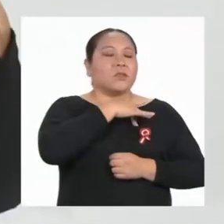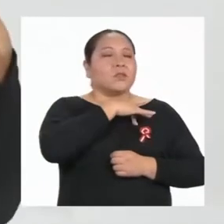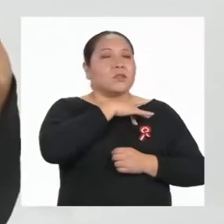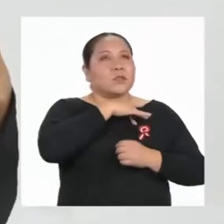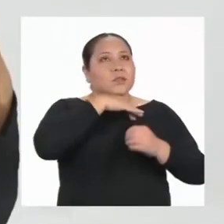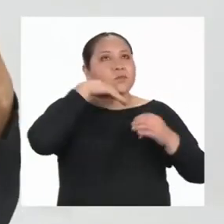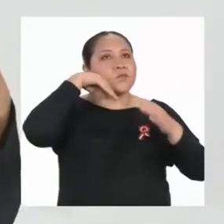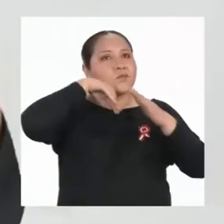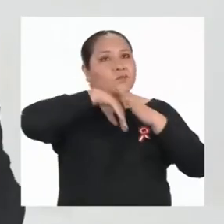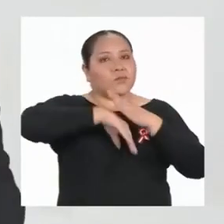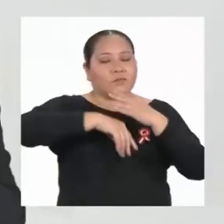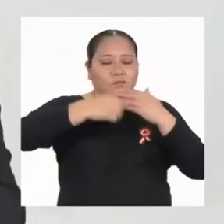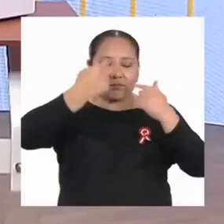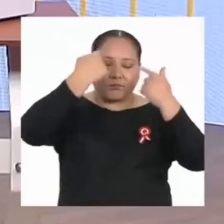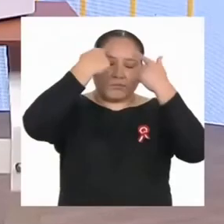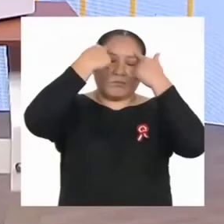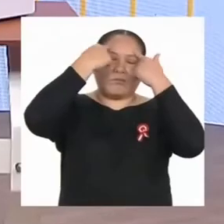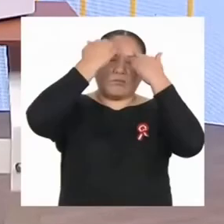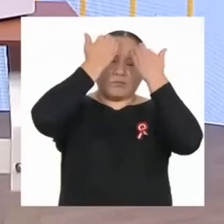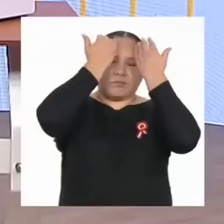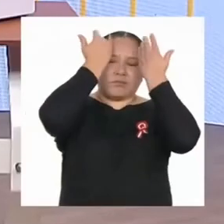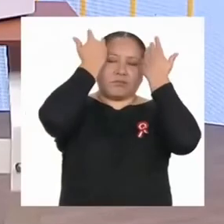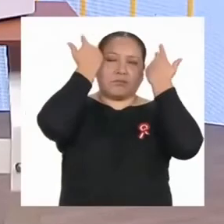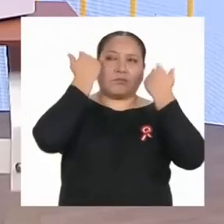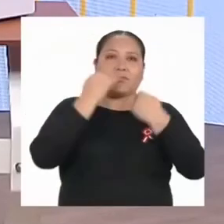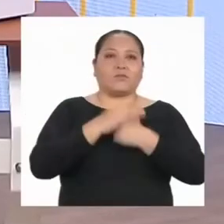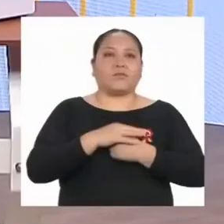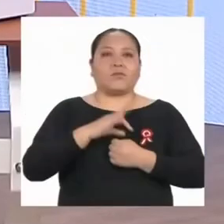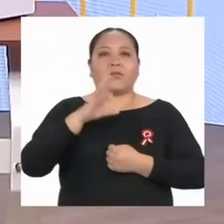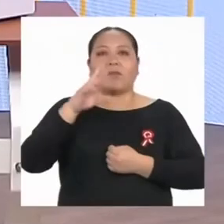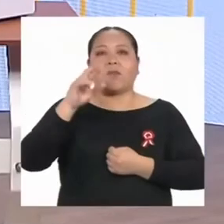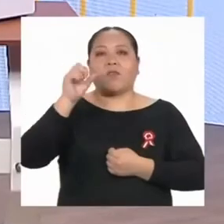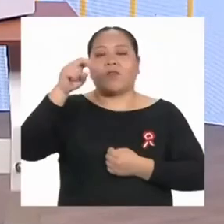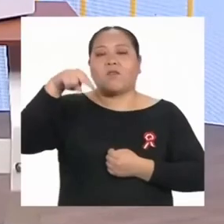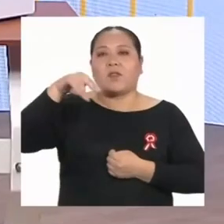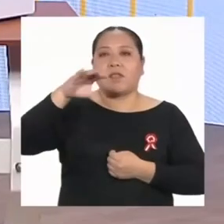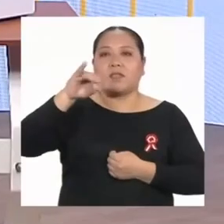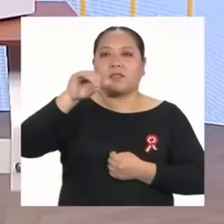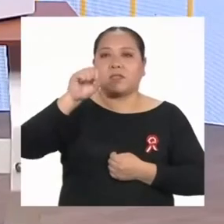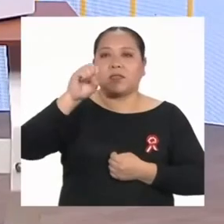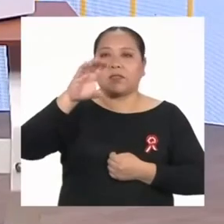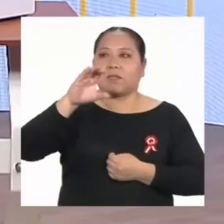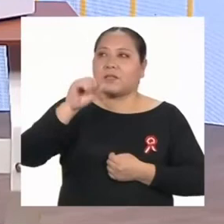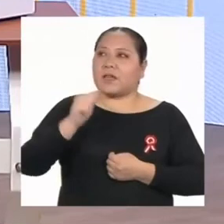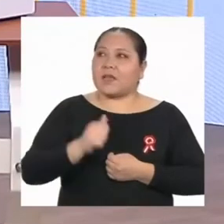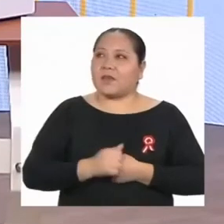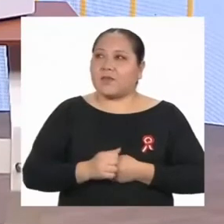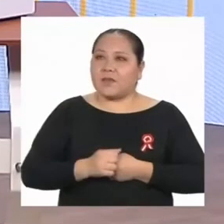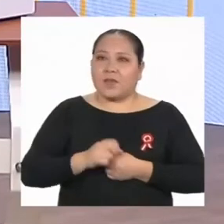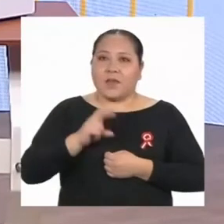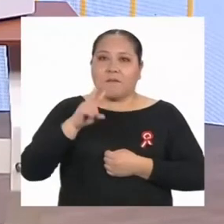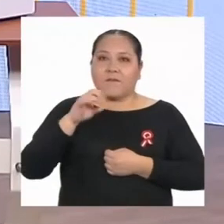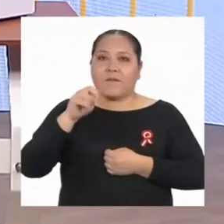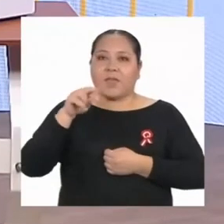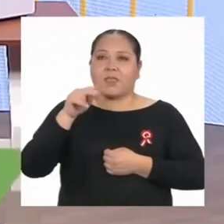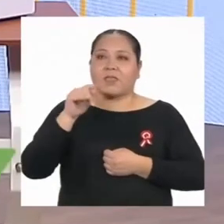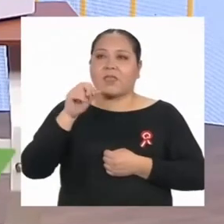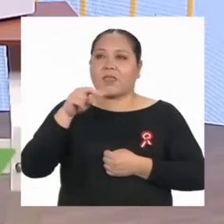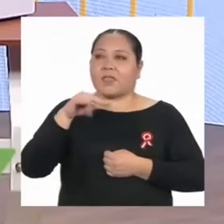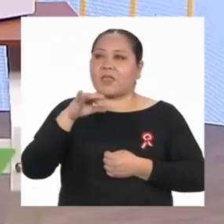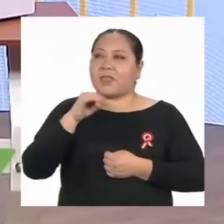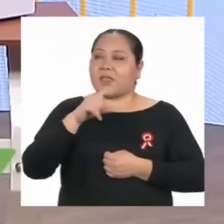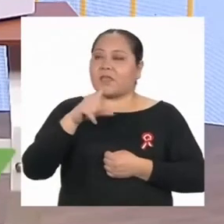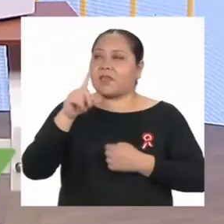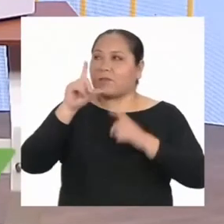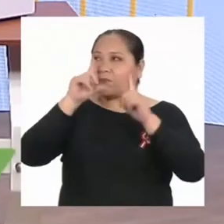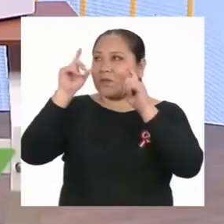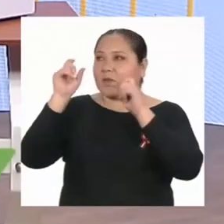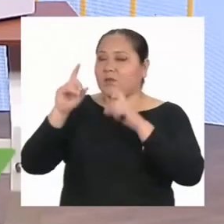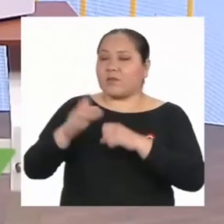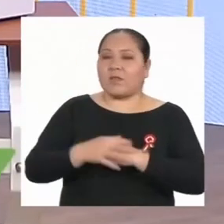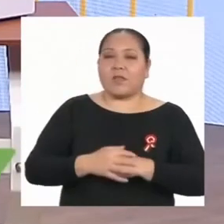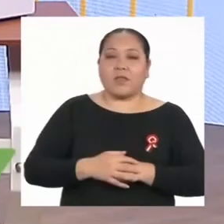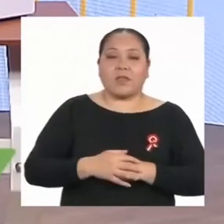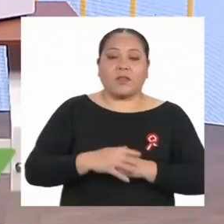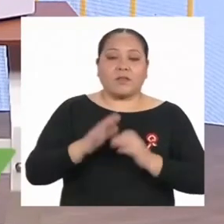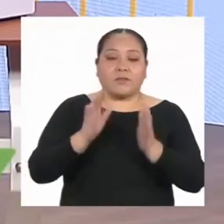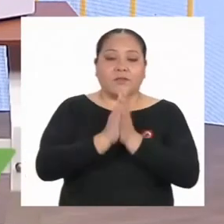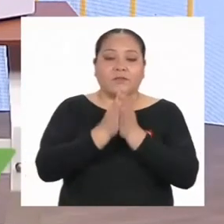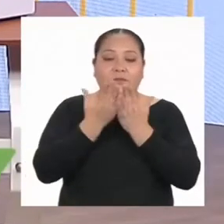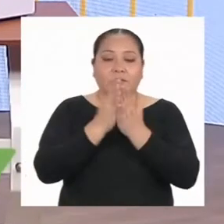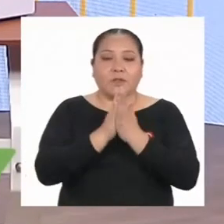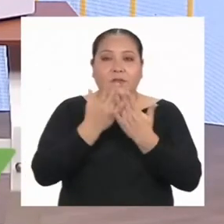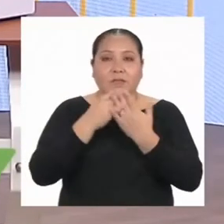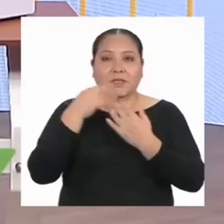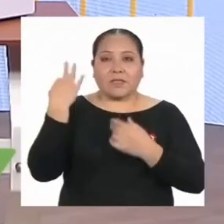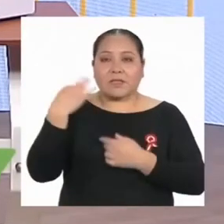fondo en nuestras mentes. Francisca de Pachacútec, en Ventanilla, nos hace esta consulta. Los textos siempre nos